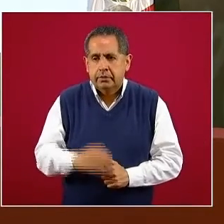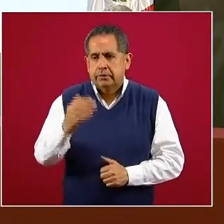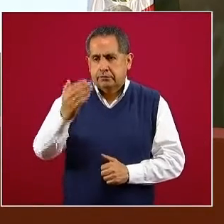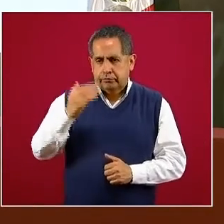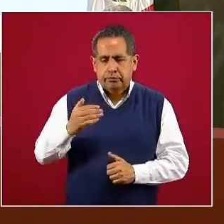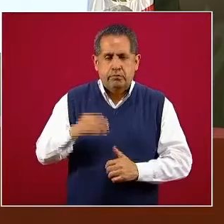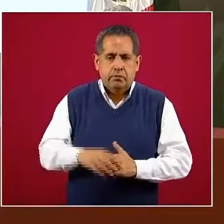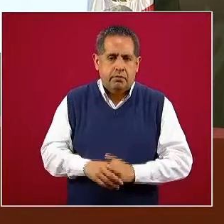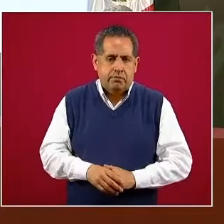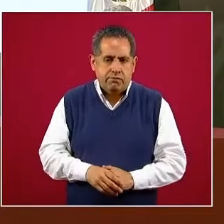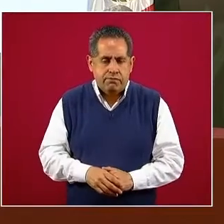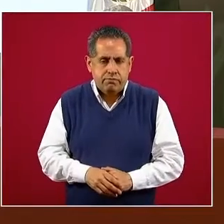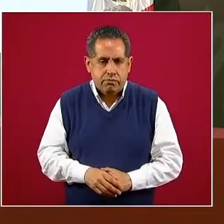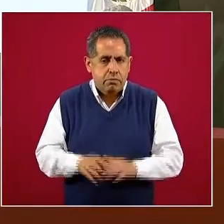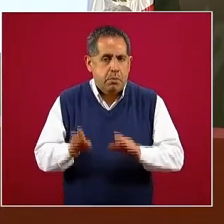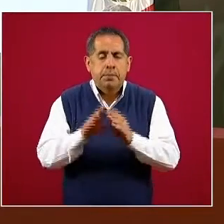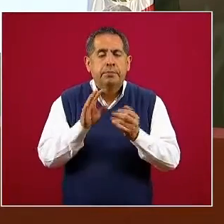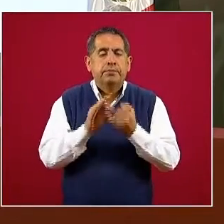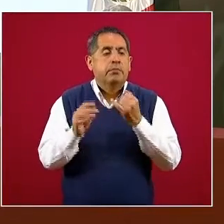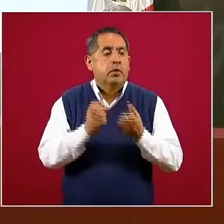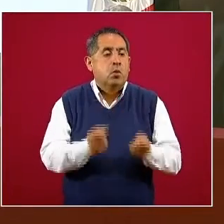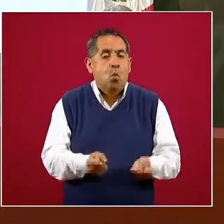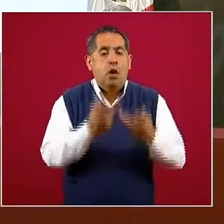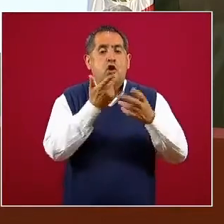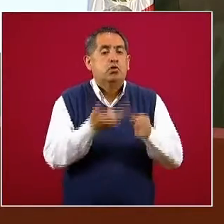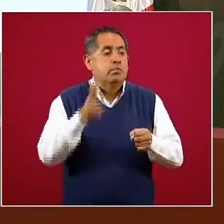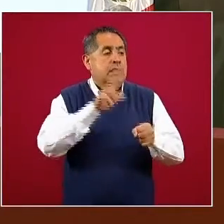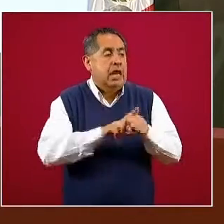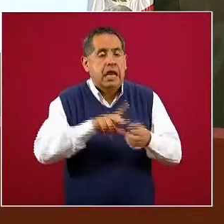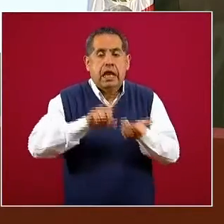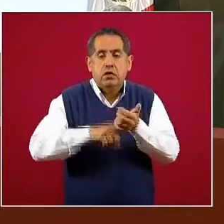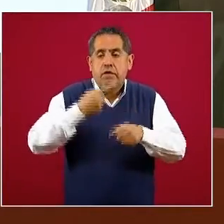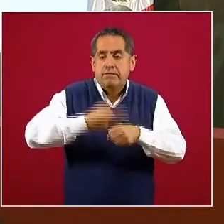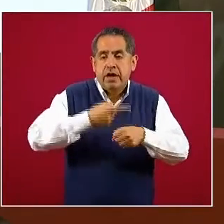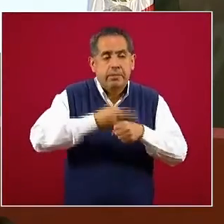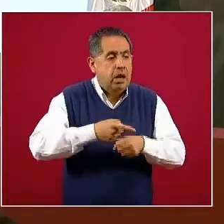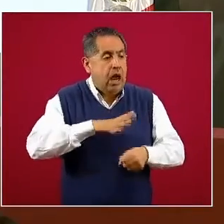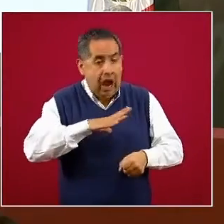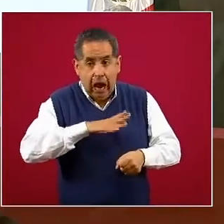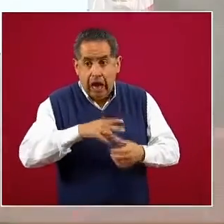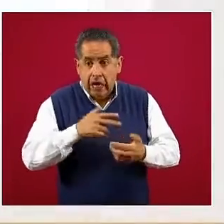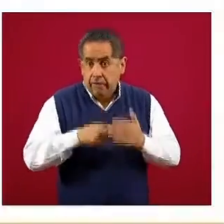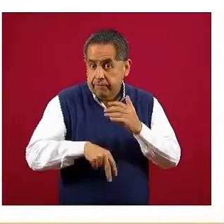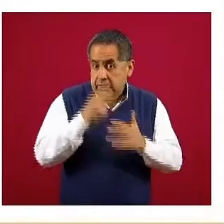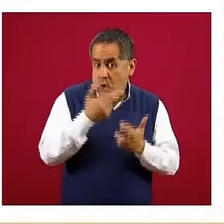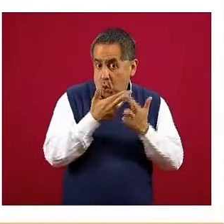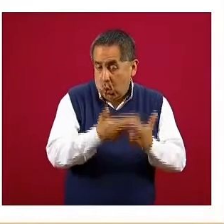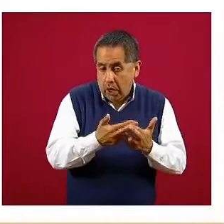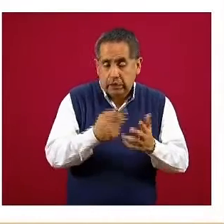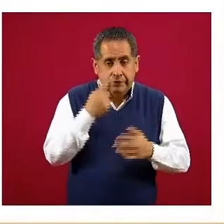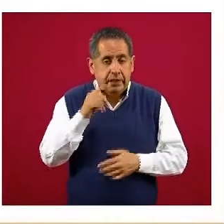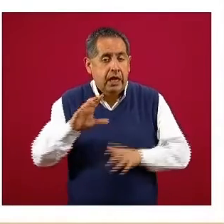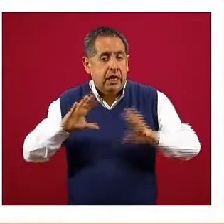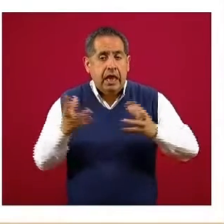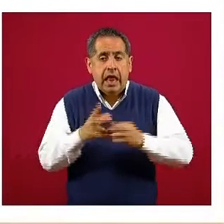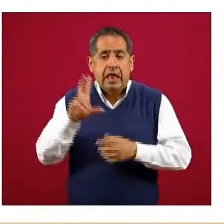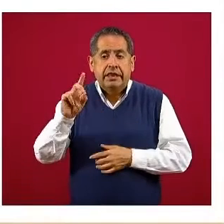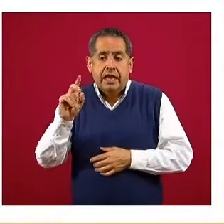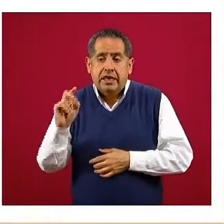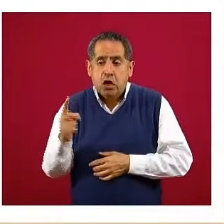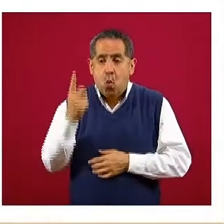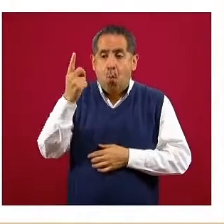la Secretaría de Gobernación, así como la Secretaría de Salud y otras secretarías de Estado. En esta se discutieron, como se discuten todas las